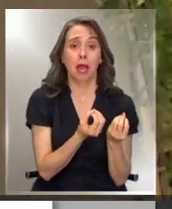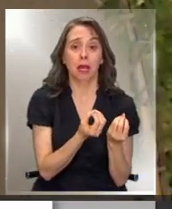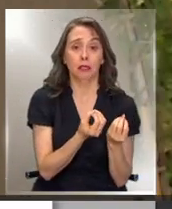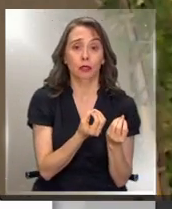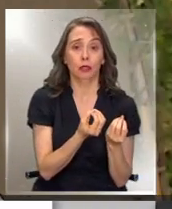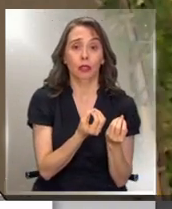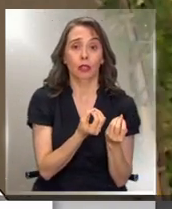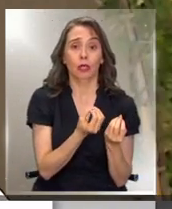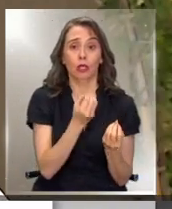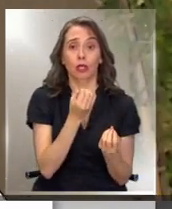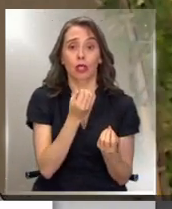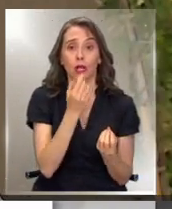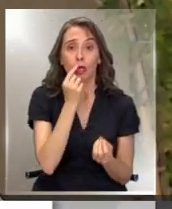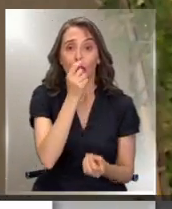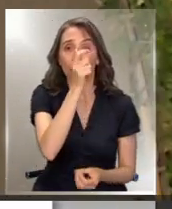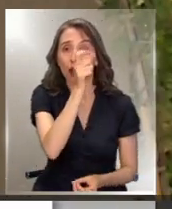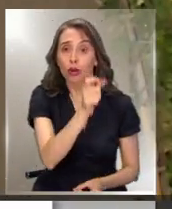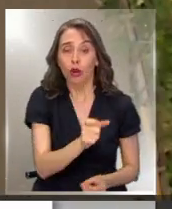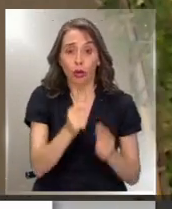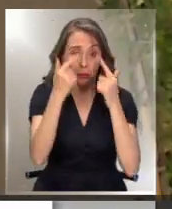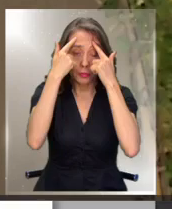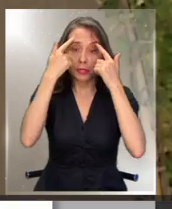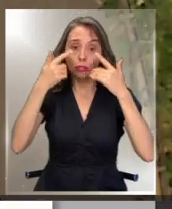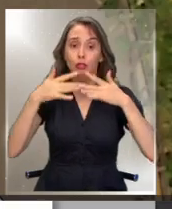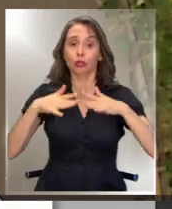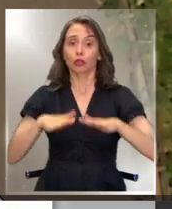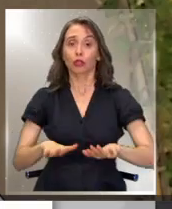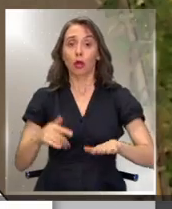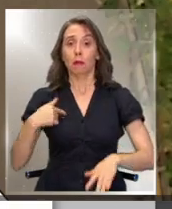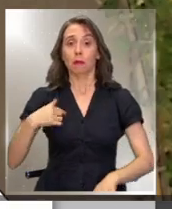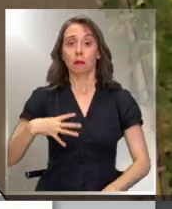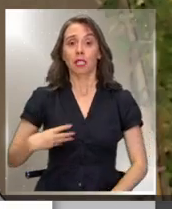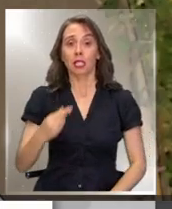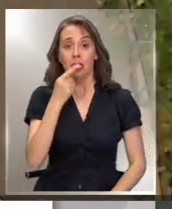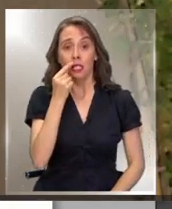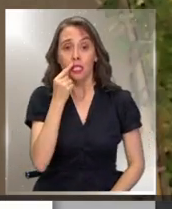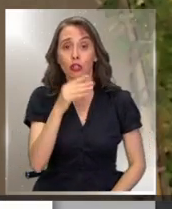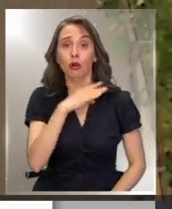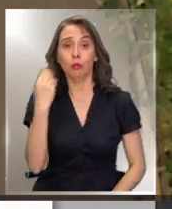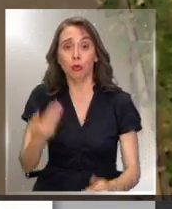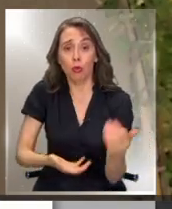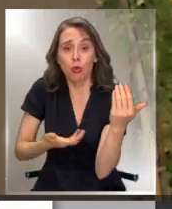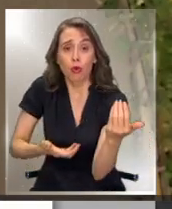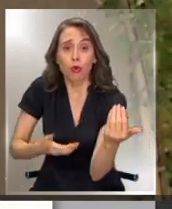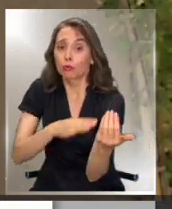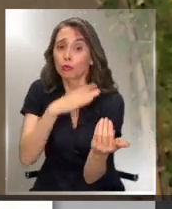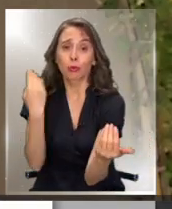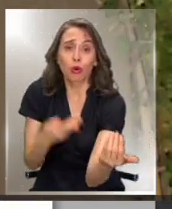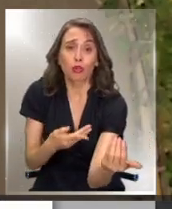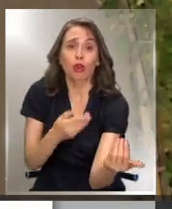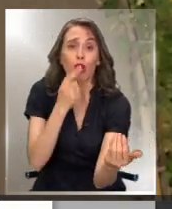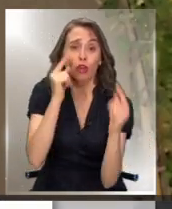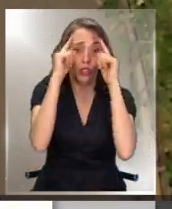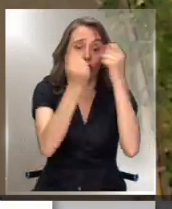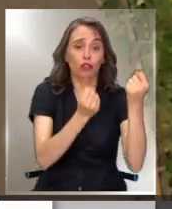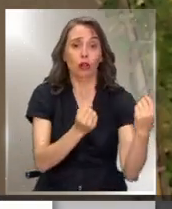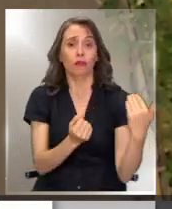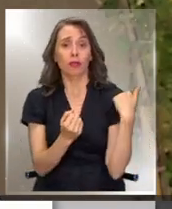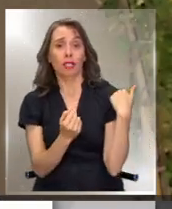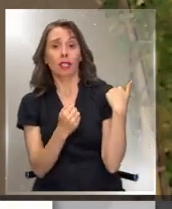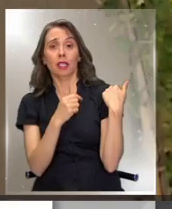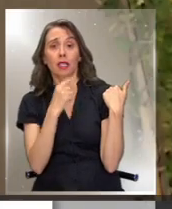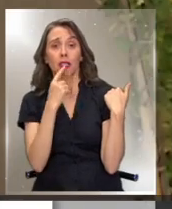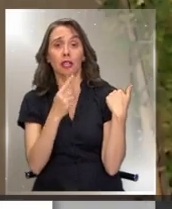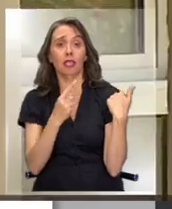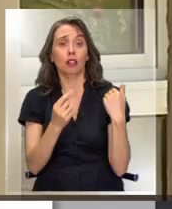y el agarrón claro estaba shockeado porque mi hijo estaba muerto en mis brazos y él me dijo mira se me